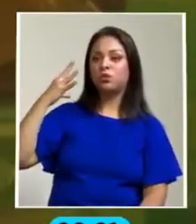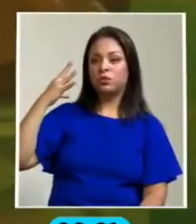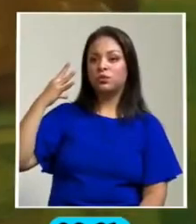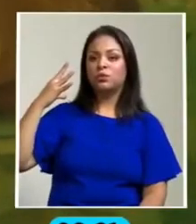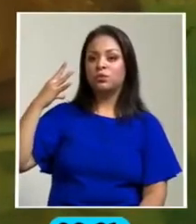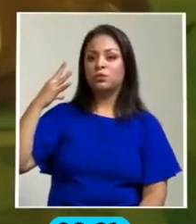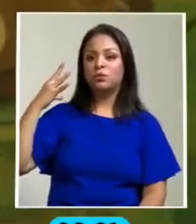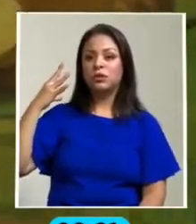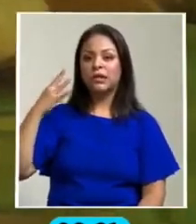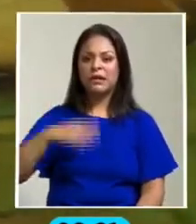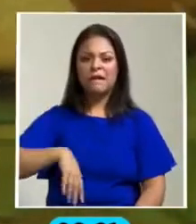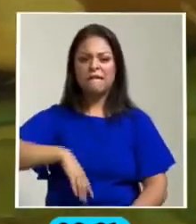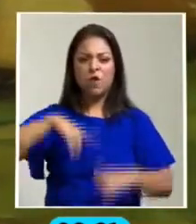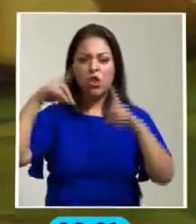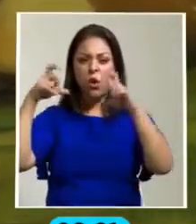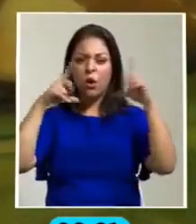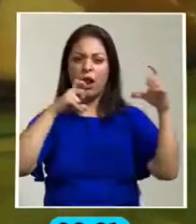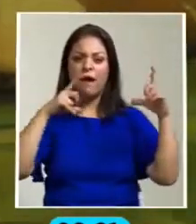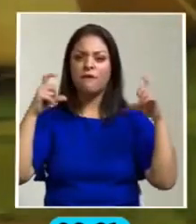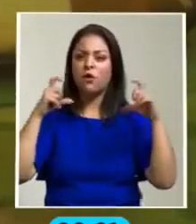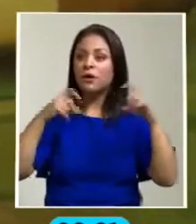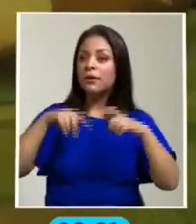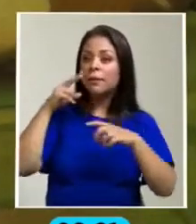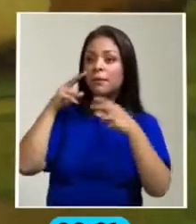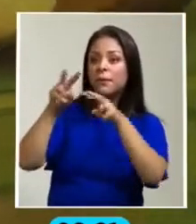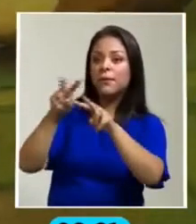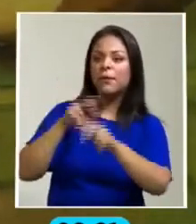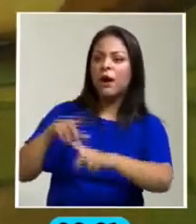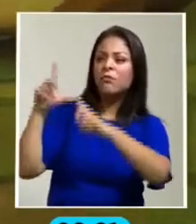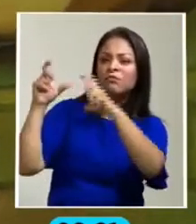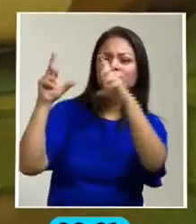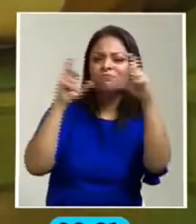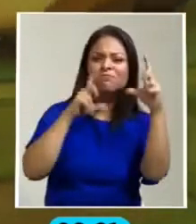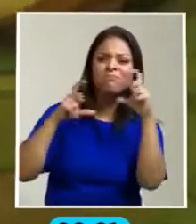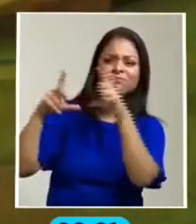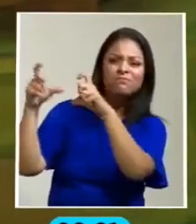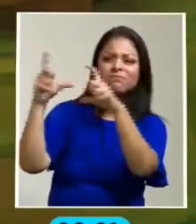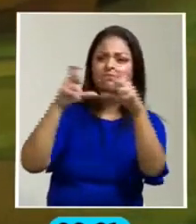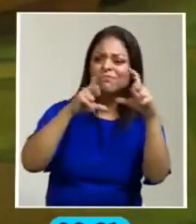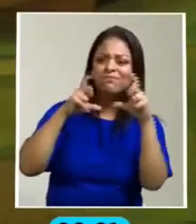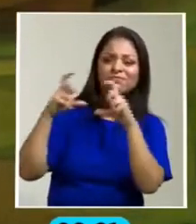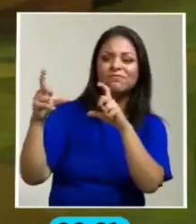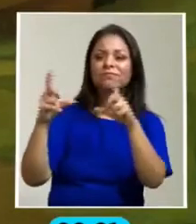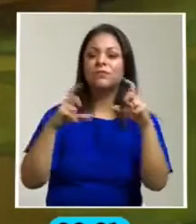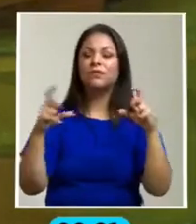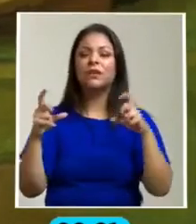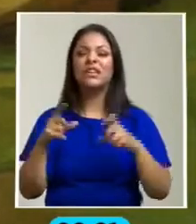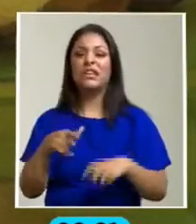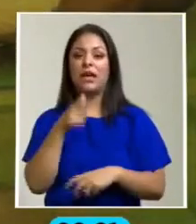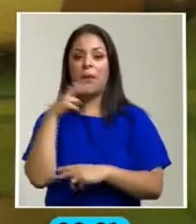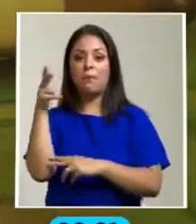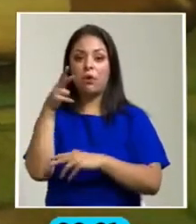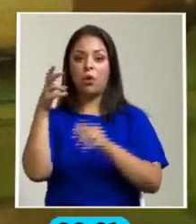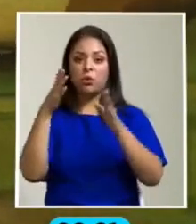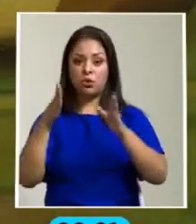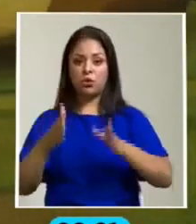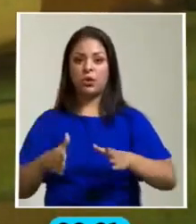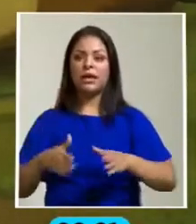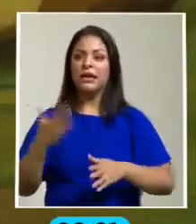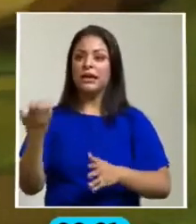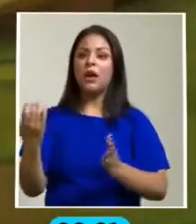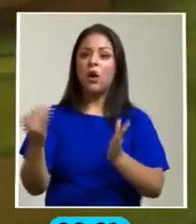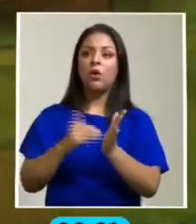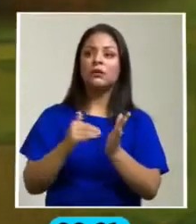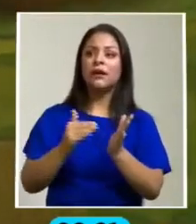lo que hicieron fue perseguirla. Y el productor del desfile quería que firmara otra vez un contrato